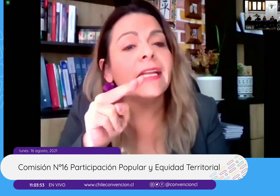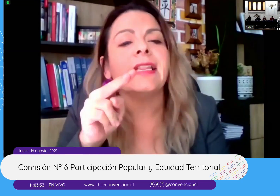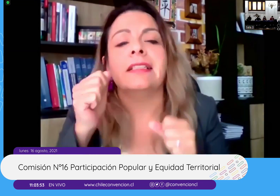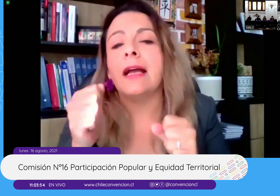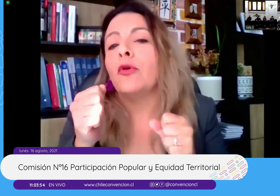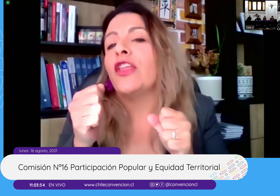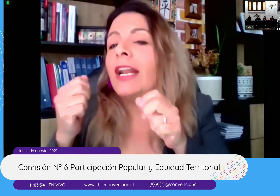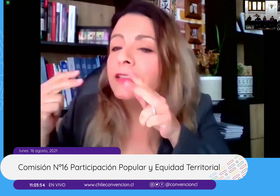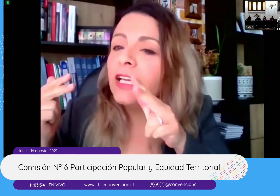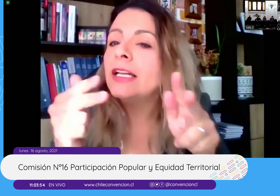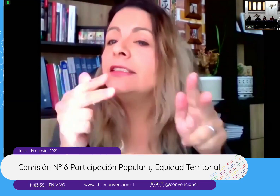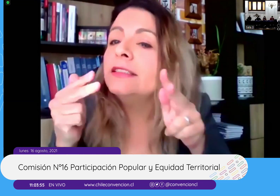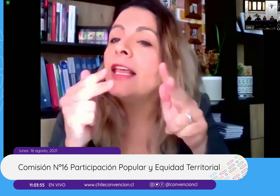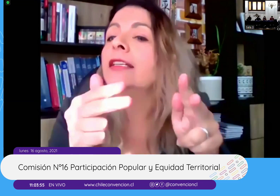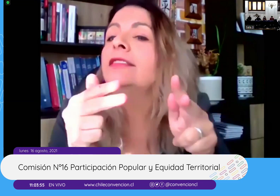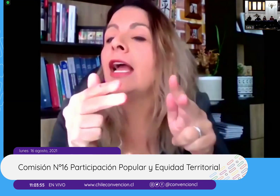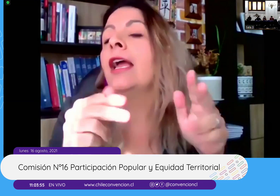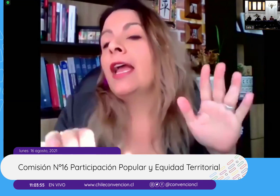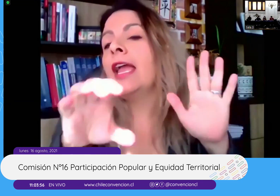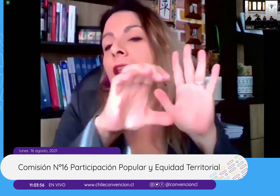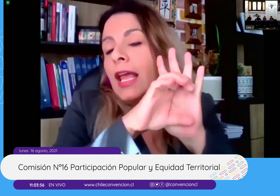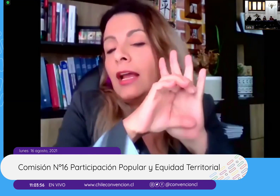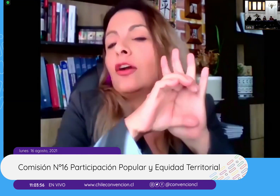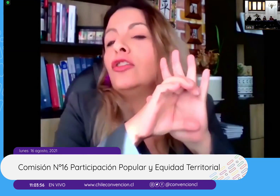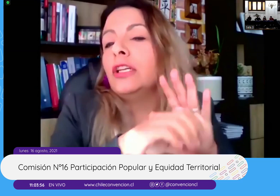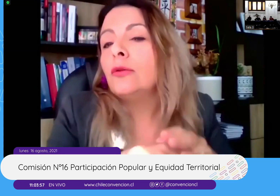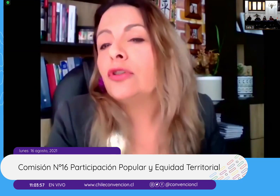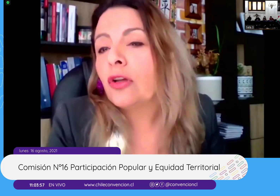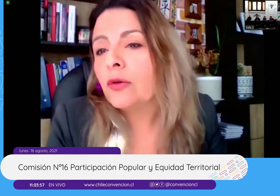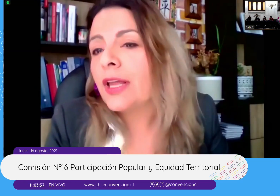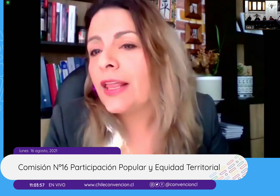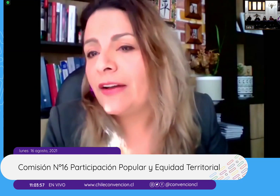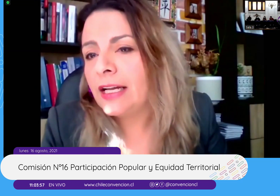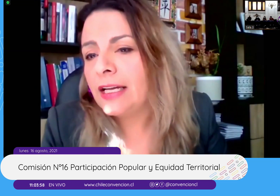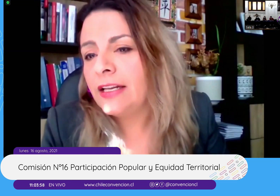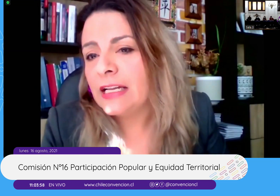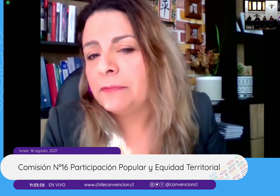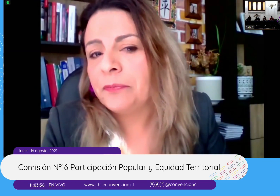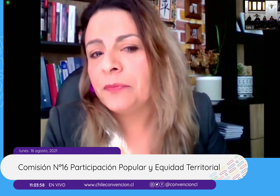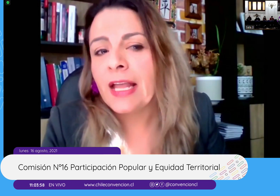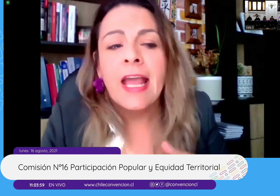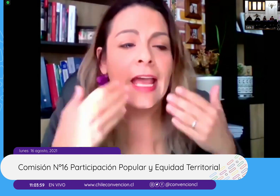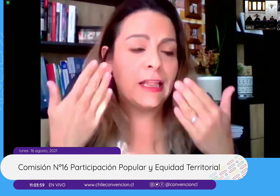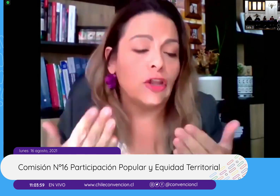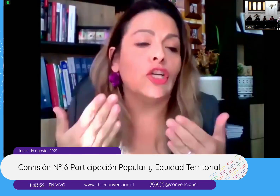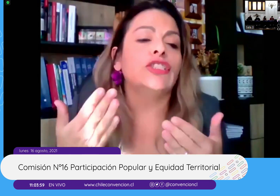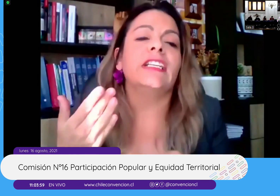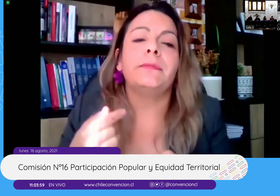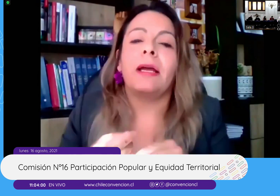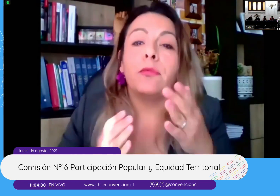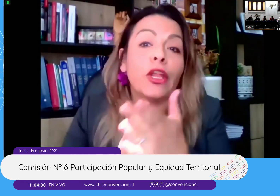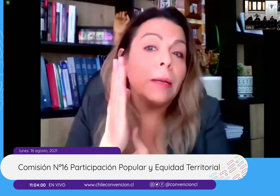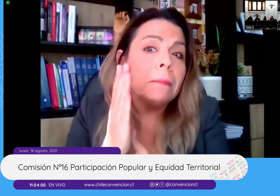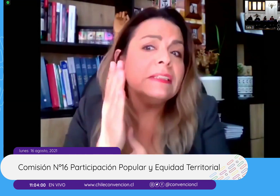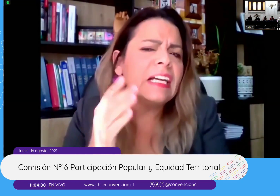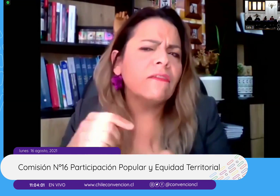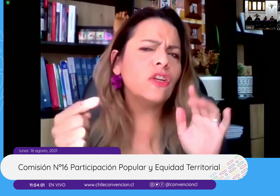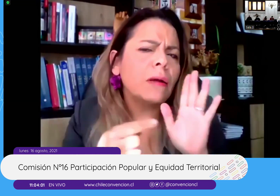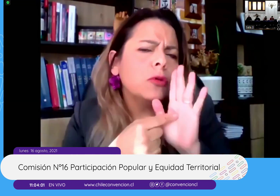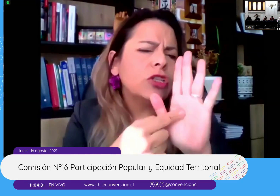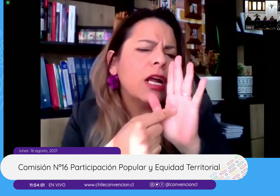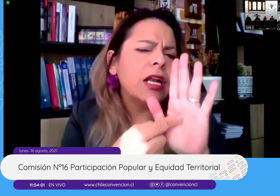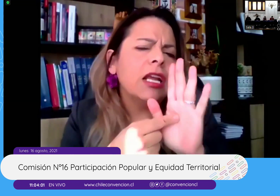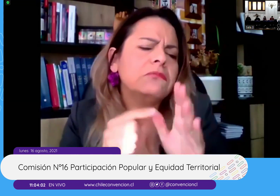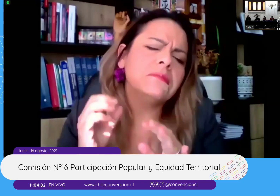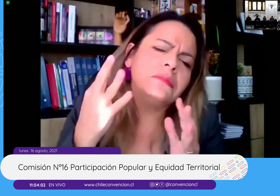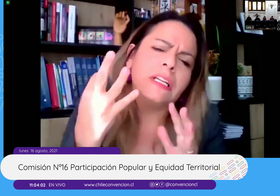colectivo con vistas a poder hacer incidencia en la constitución que ustedes van a escribir. Entonces, para poder empezar,